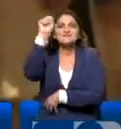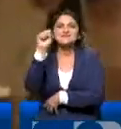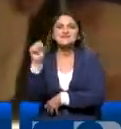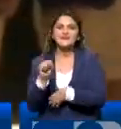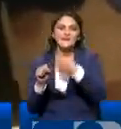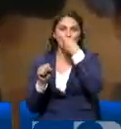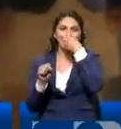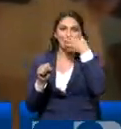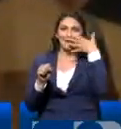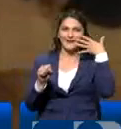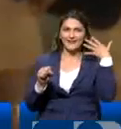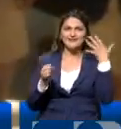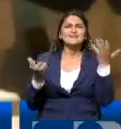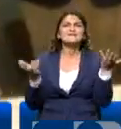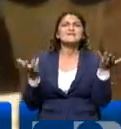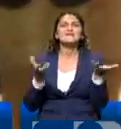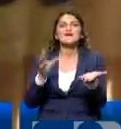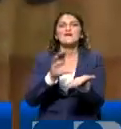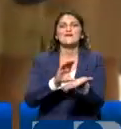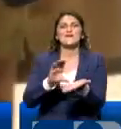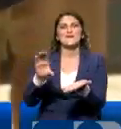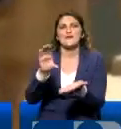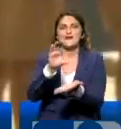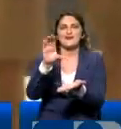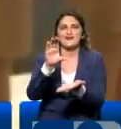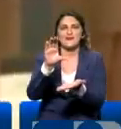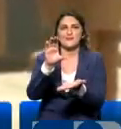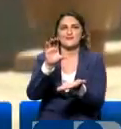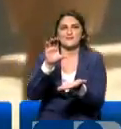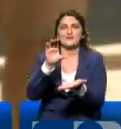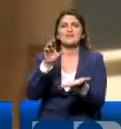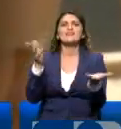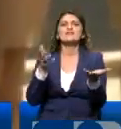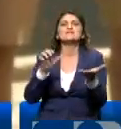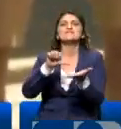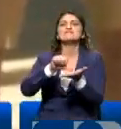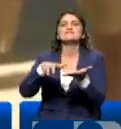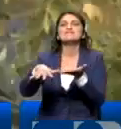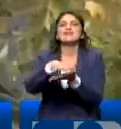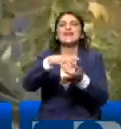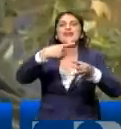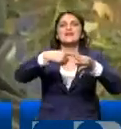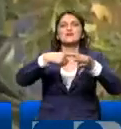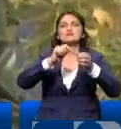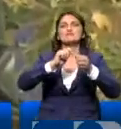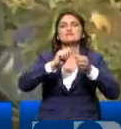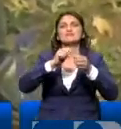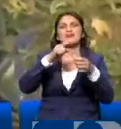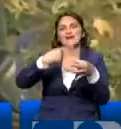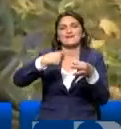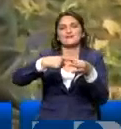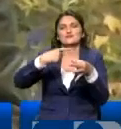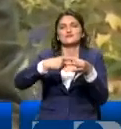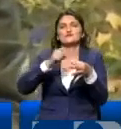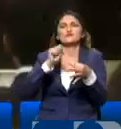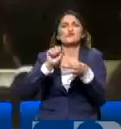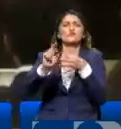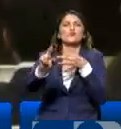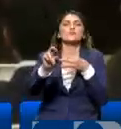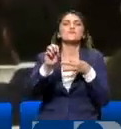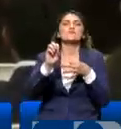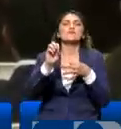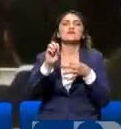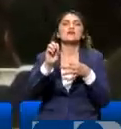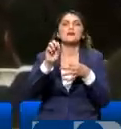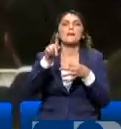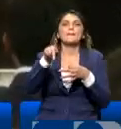en el colegio antisana de la parroquia rural de pinta al oriente de quito lo hizo recordando toda la